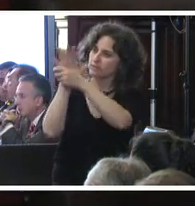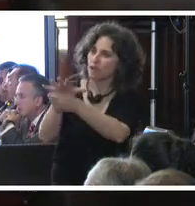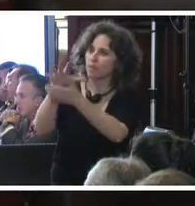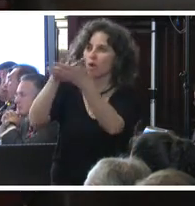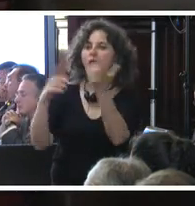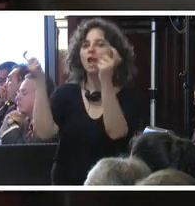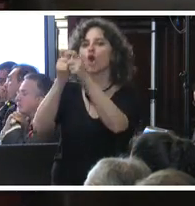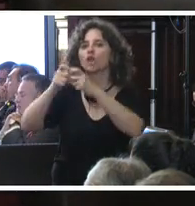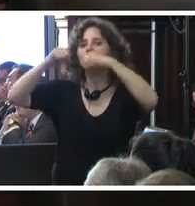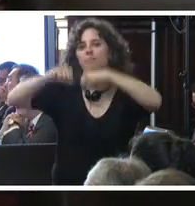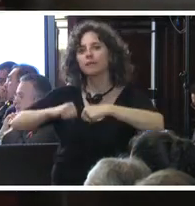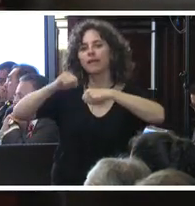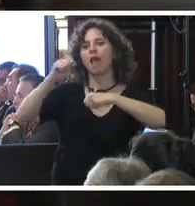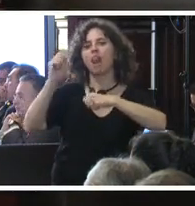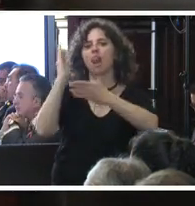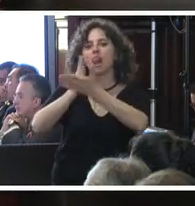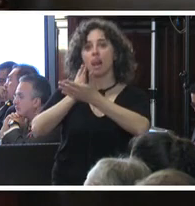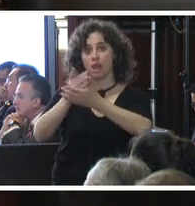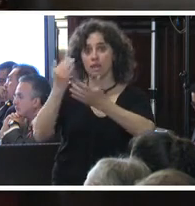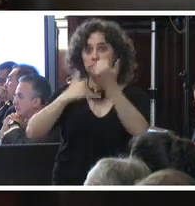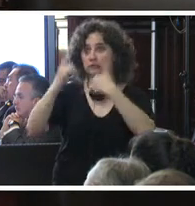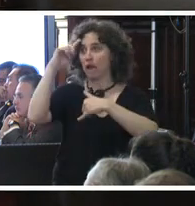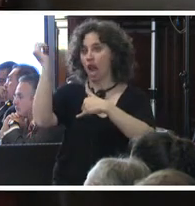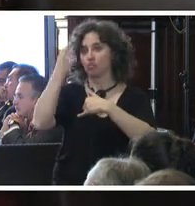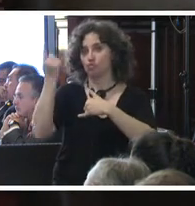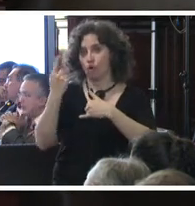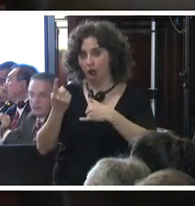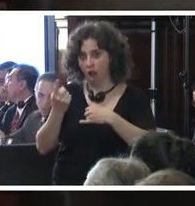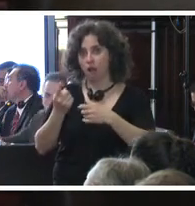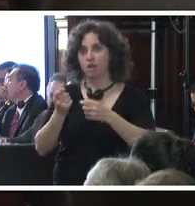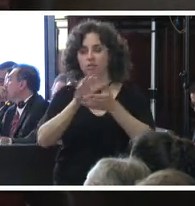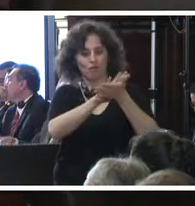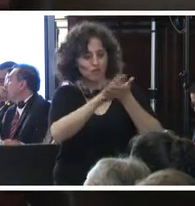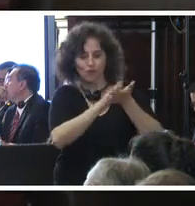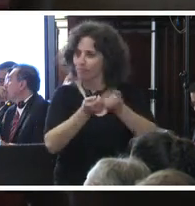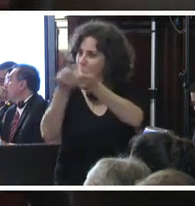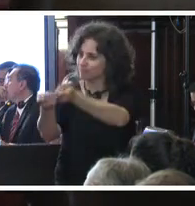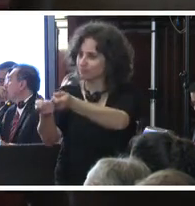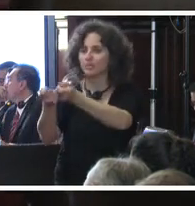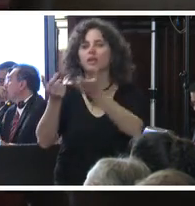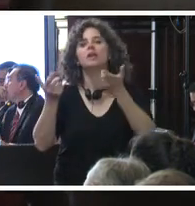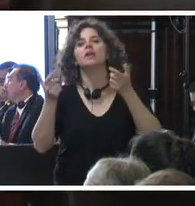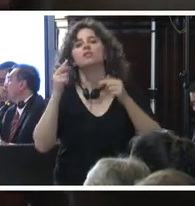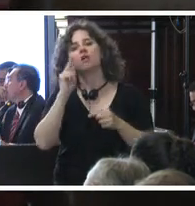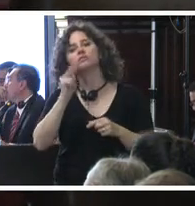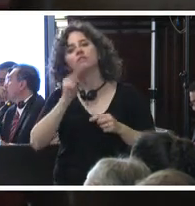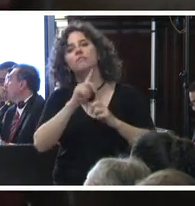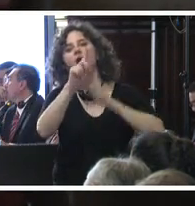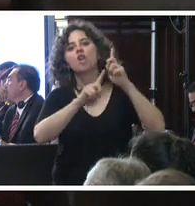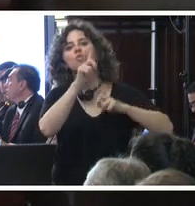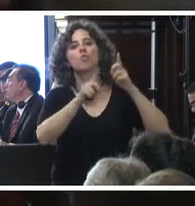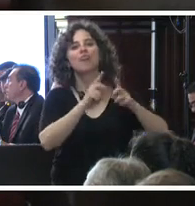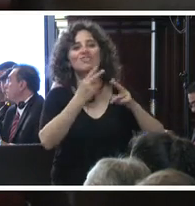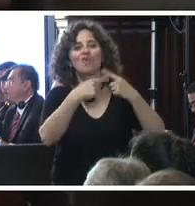Penal Internacional y que estamos entregando a ustedes, como copia, lo que nosotros observamos es que hay patrones